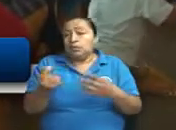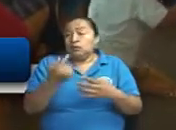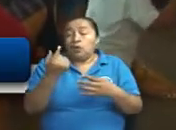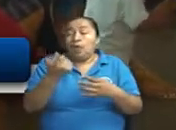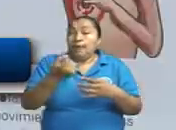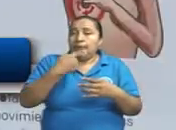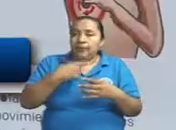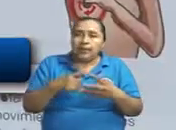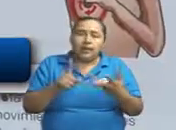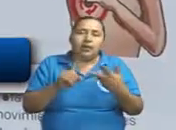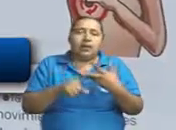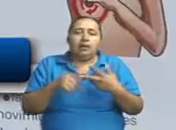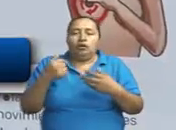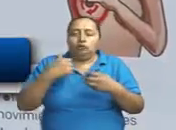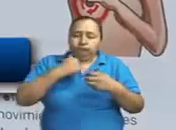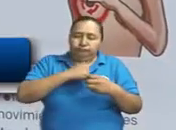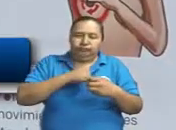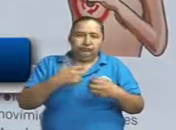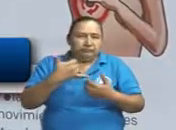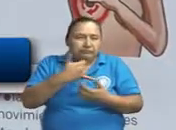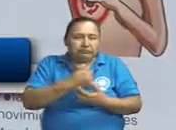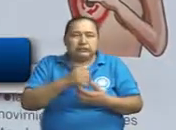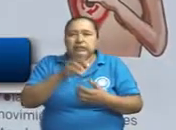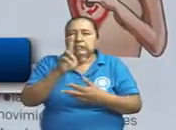de la radioterapia,